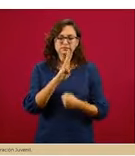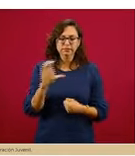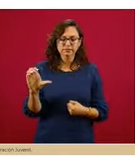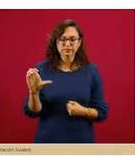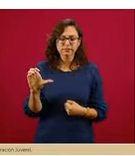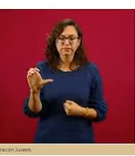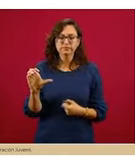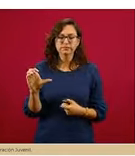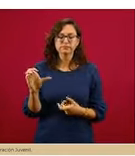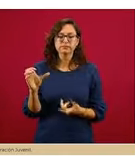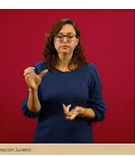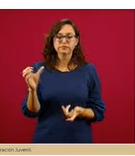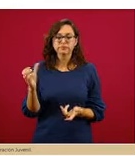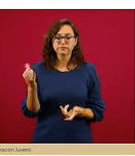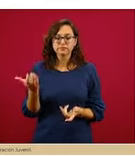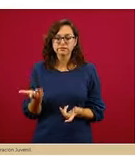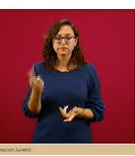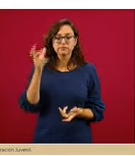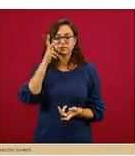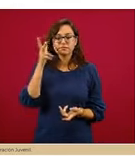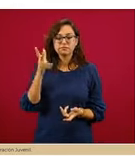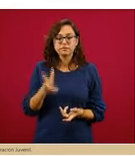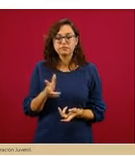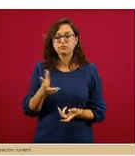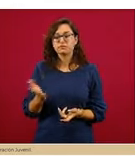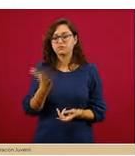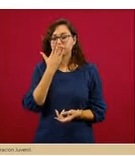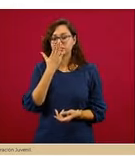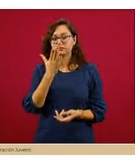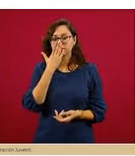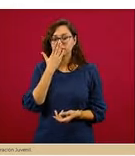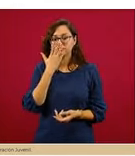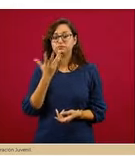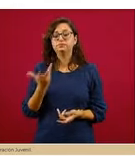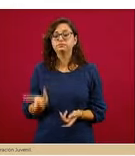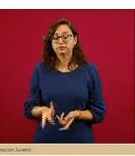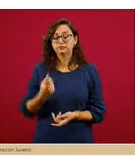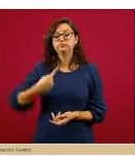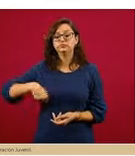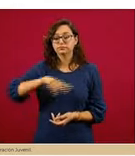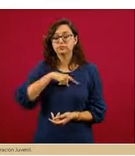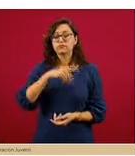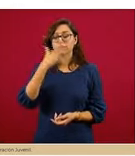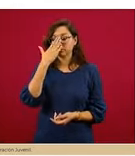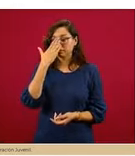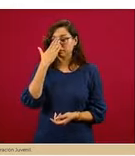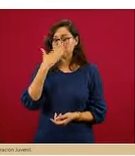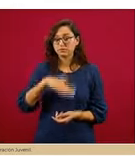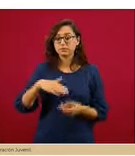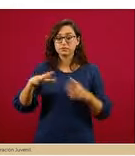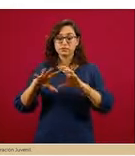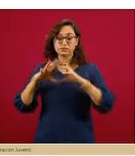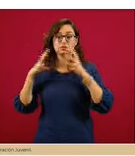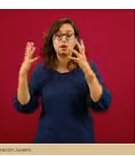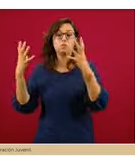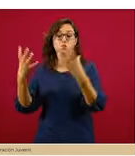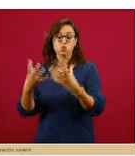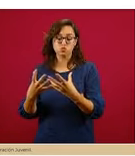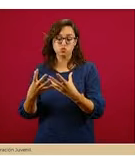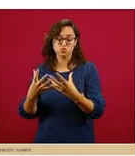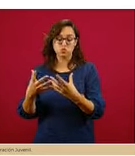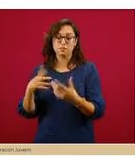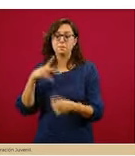California, Hidalgo, Sonora, y sabemos que en el mundo el riesgo